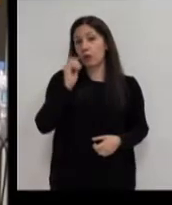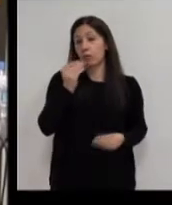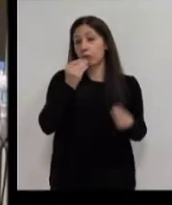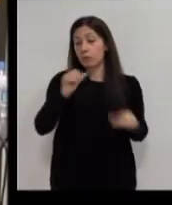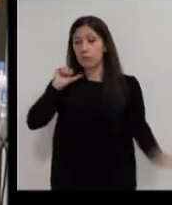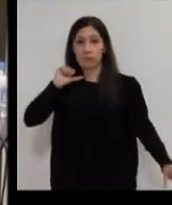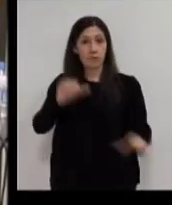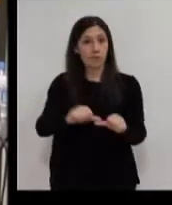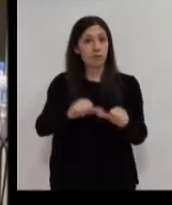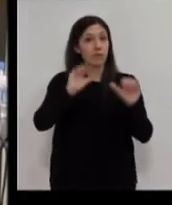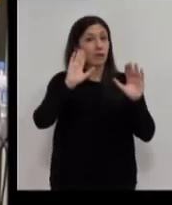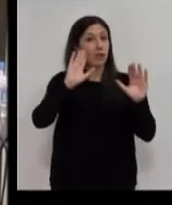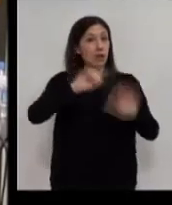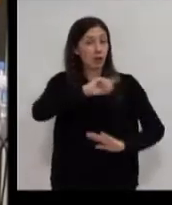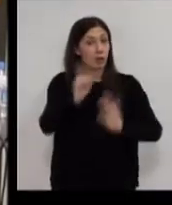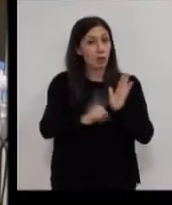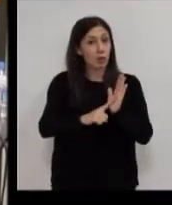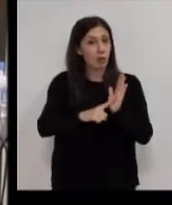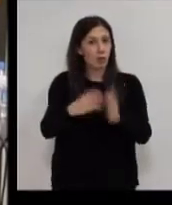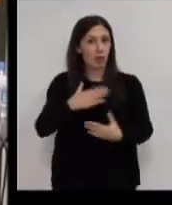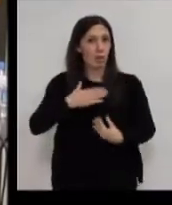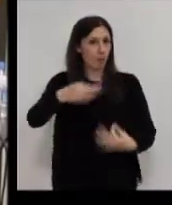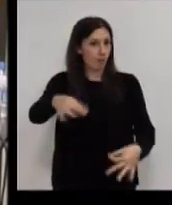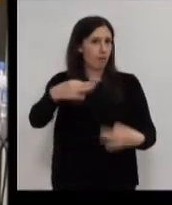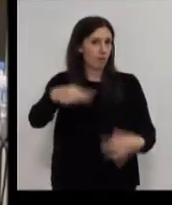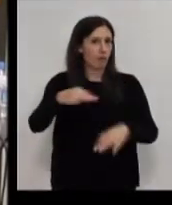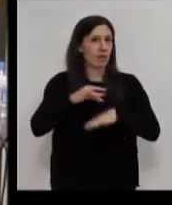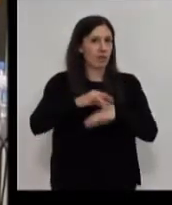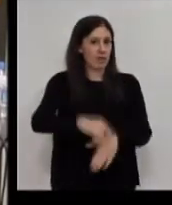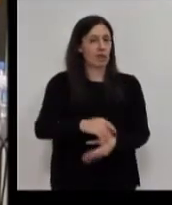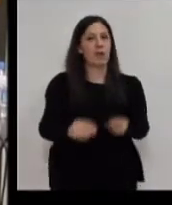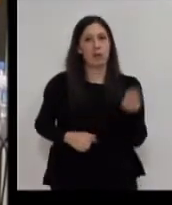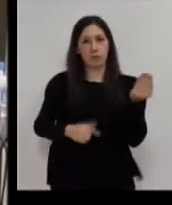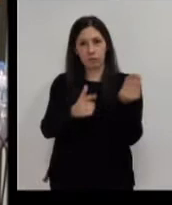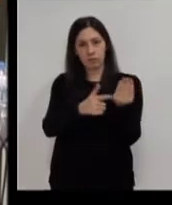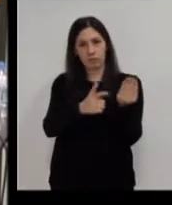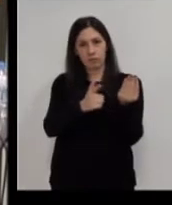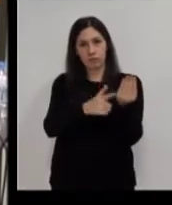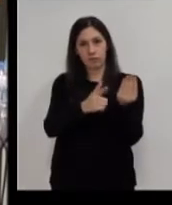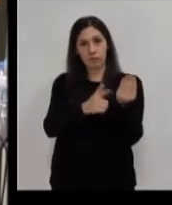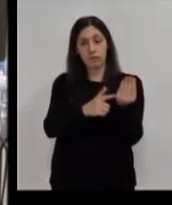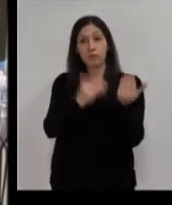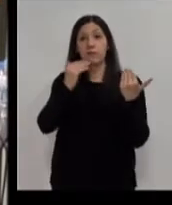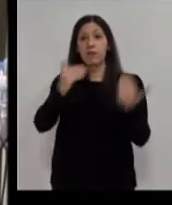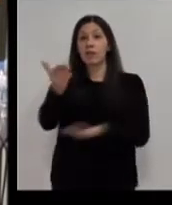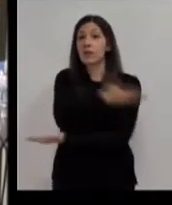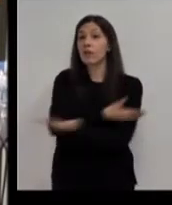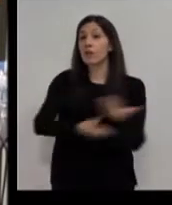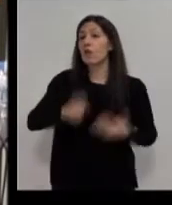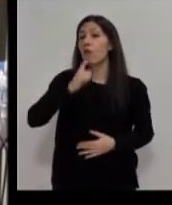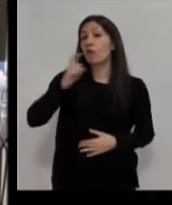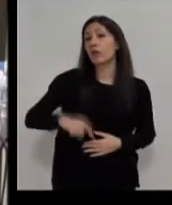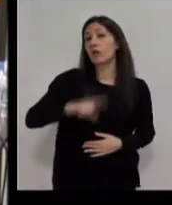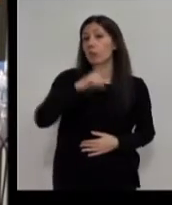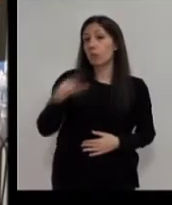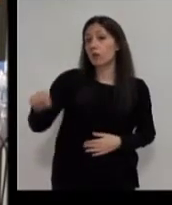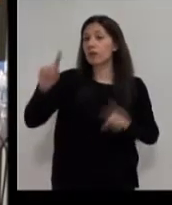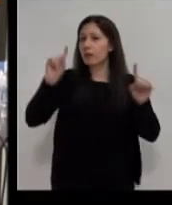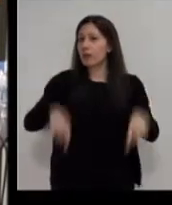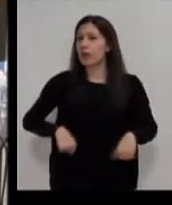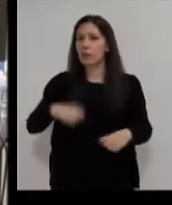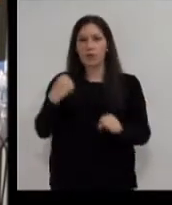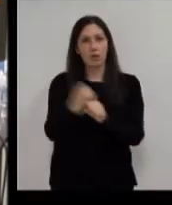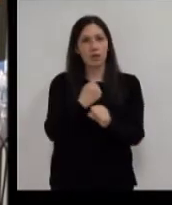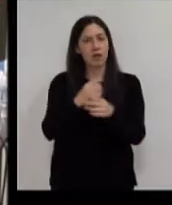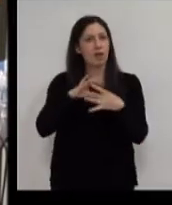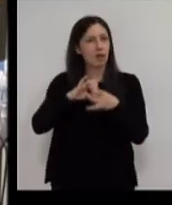turístico. Históricamente toda esta información la hemos plasmado en papel, en unas guías, pero con la colaboración